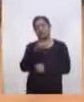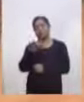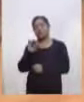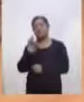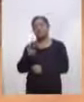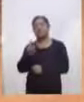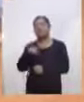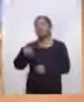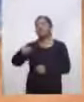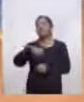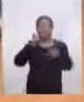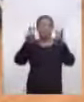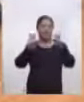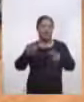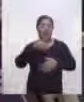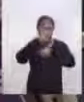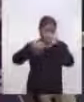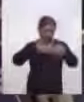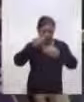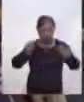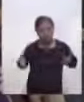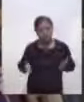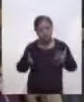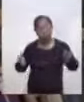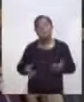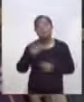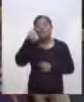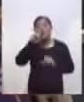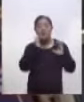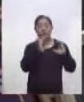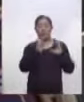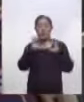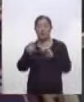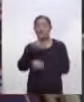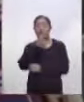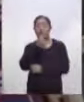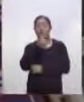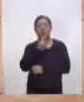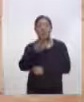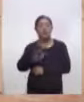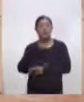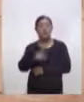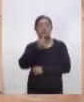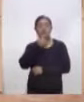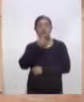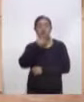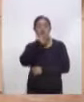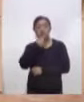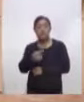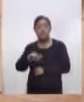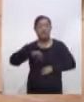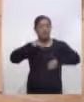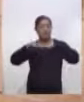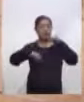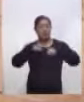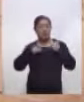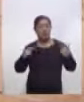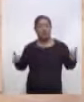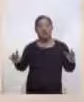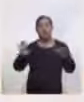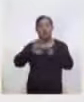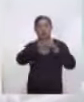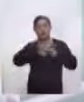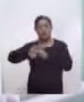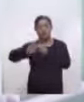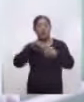promovió varios temas a fin de evitar conductas de riesgo en niñas, niños y adolescentes asociadas a la violencia familiar y